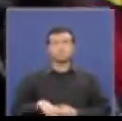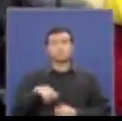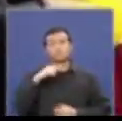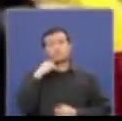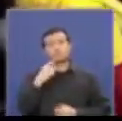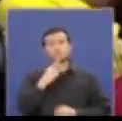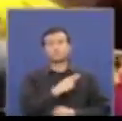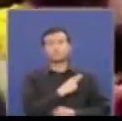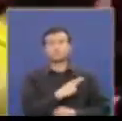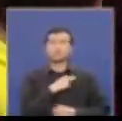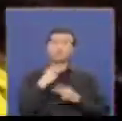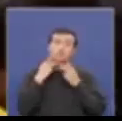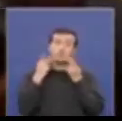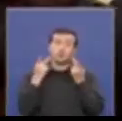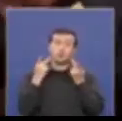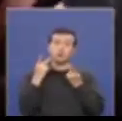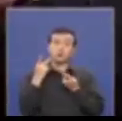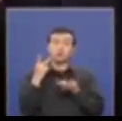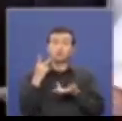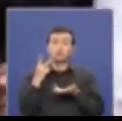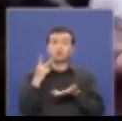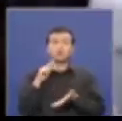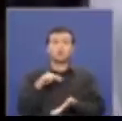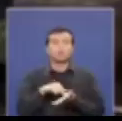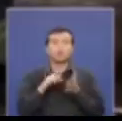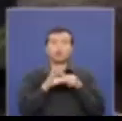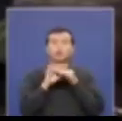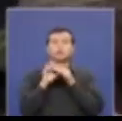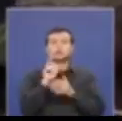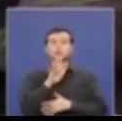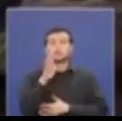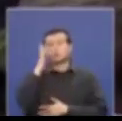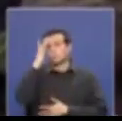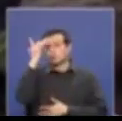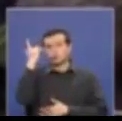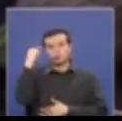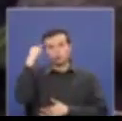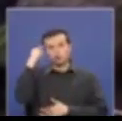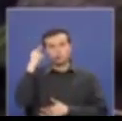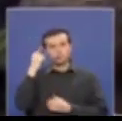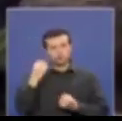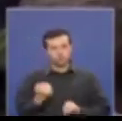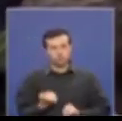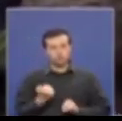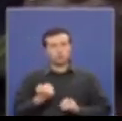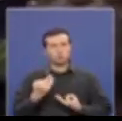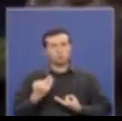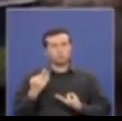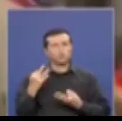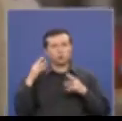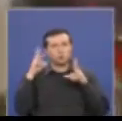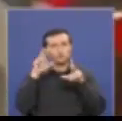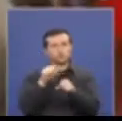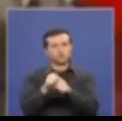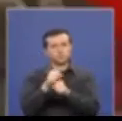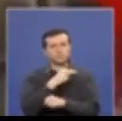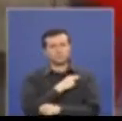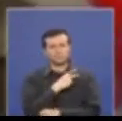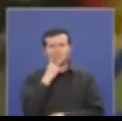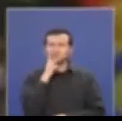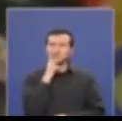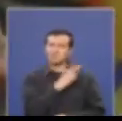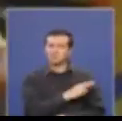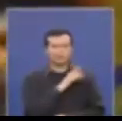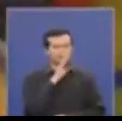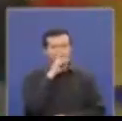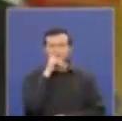Decían que la universidad pública iba a ser un fortín de Alianza País porque el gobierno se apoderaba de la universidad.